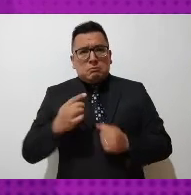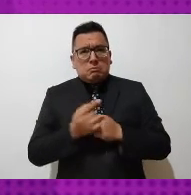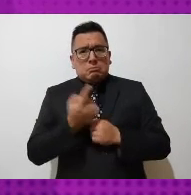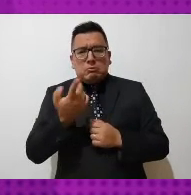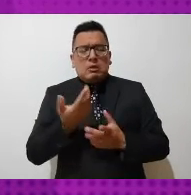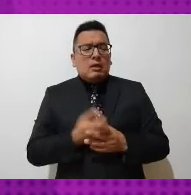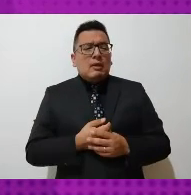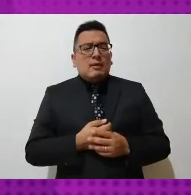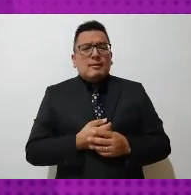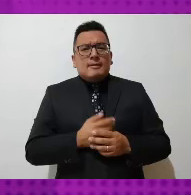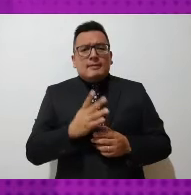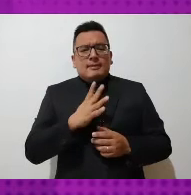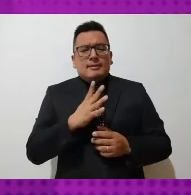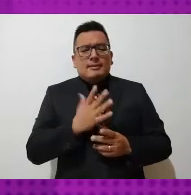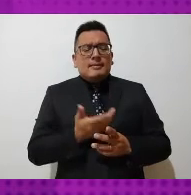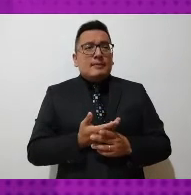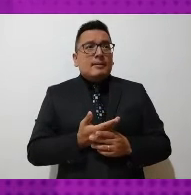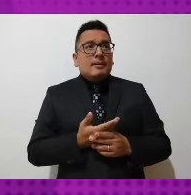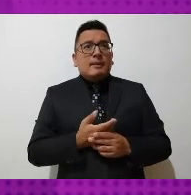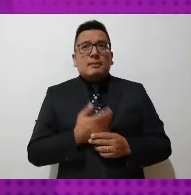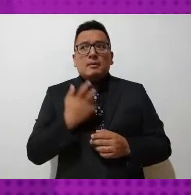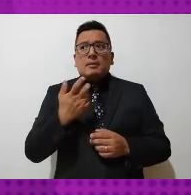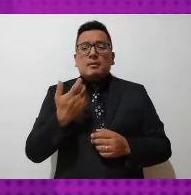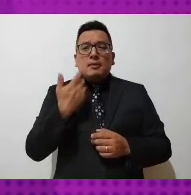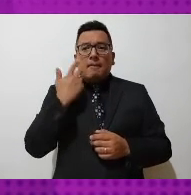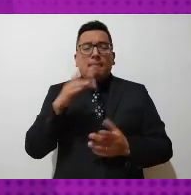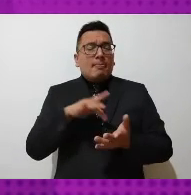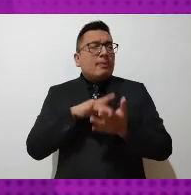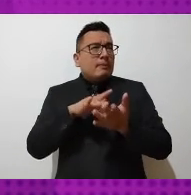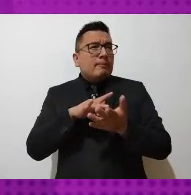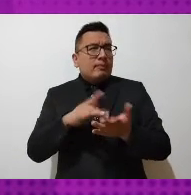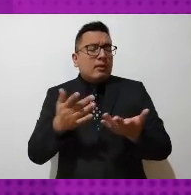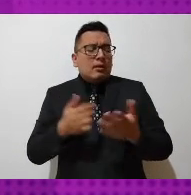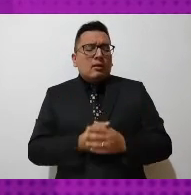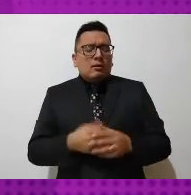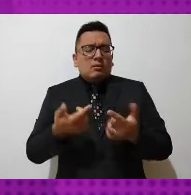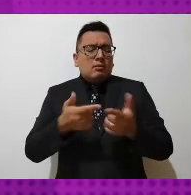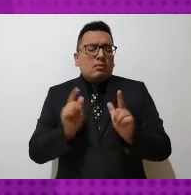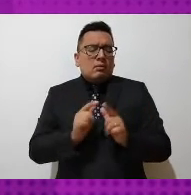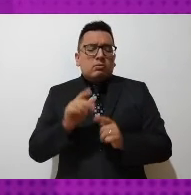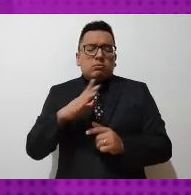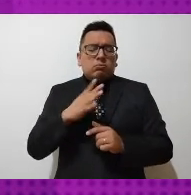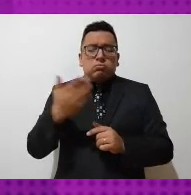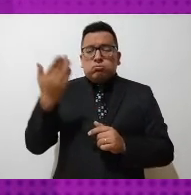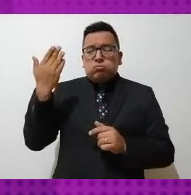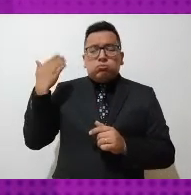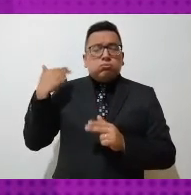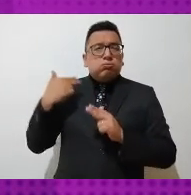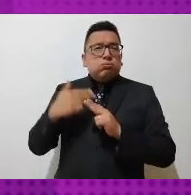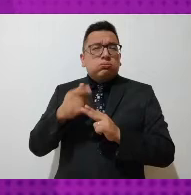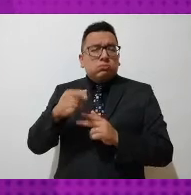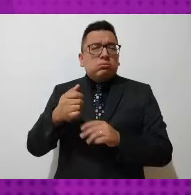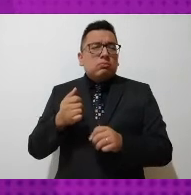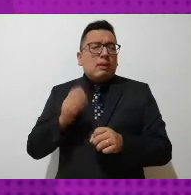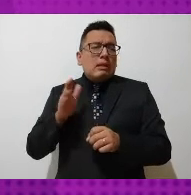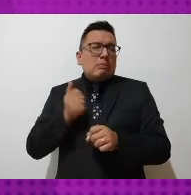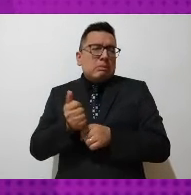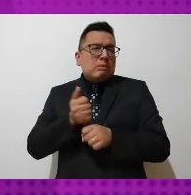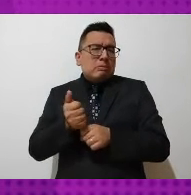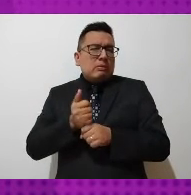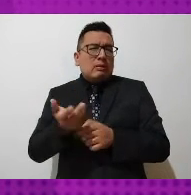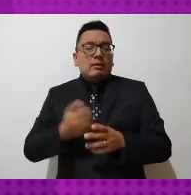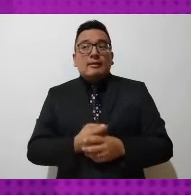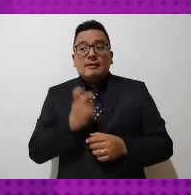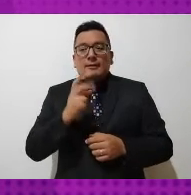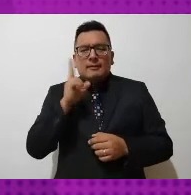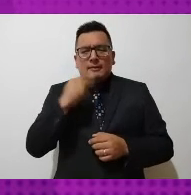justo surge de ese premio o apoyo a los grupos que históricamente han sido vulnerados. Y justamente en ese sentido